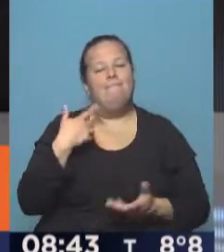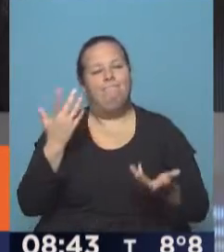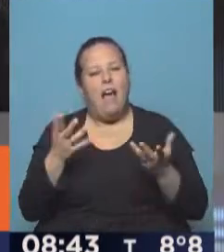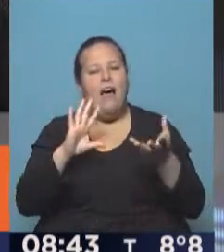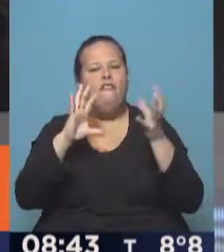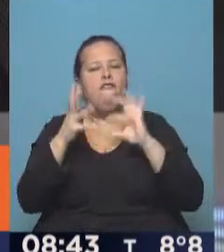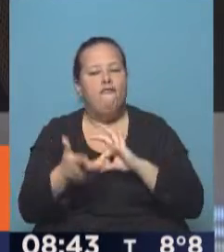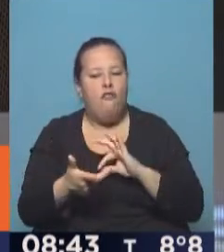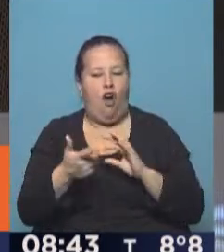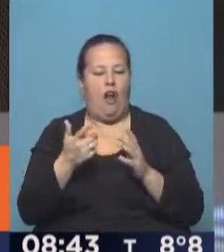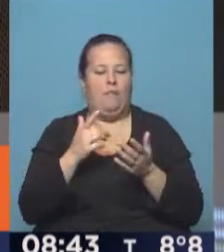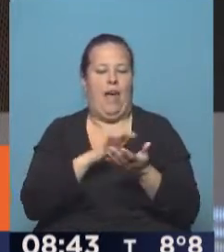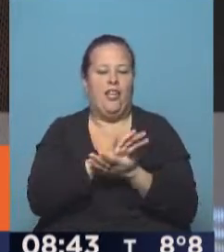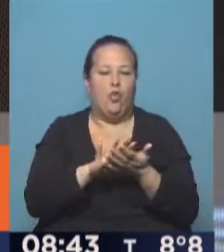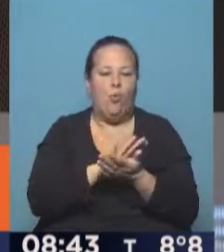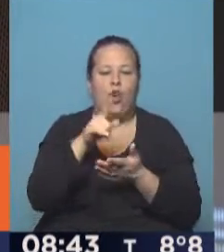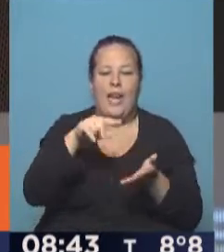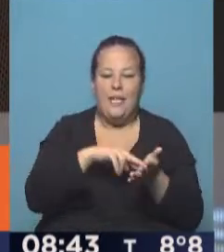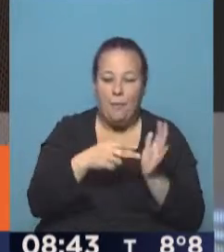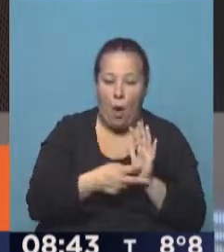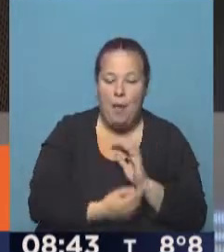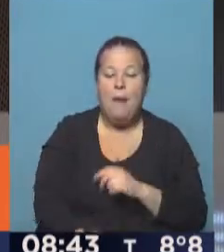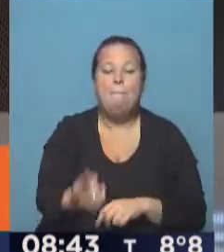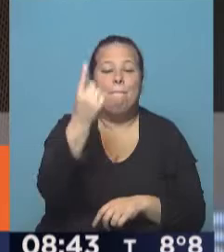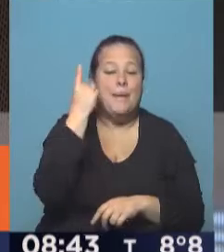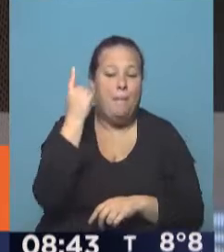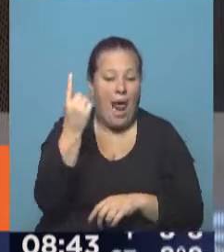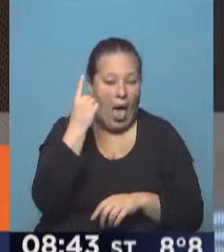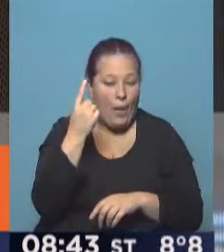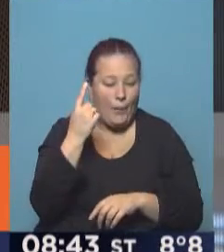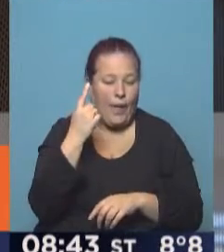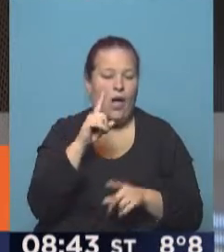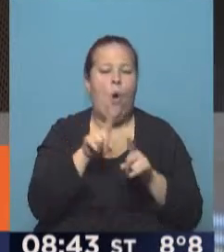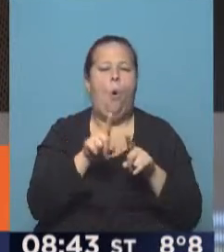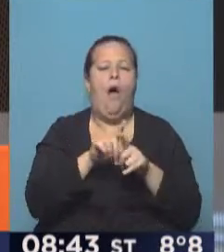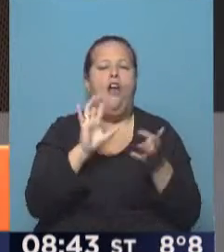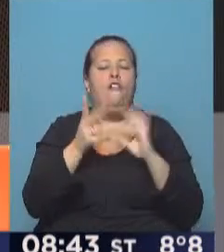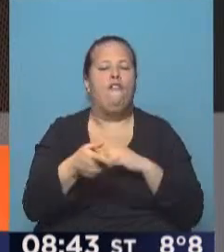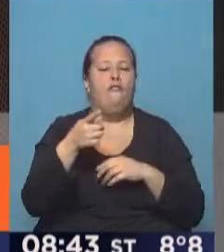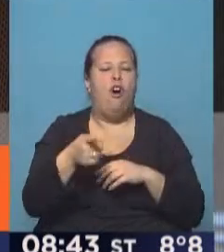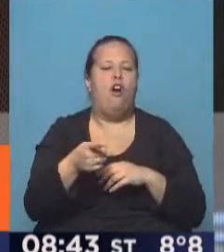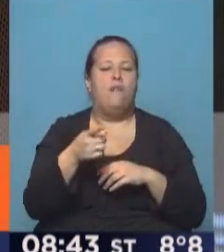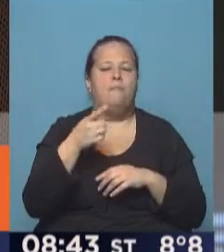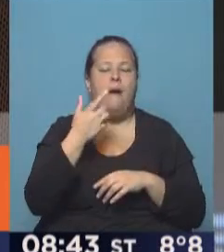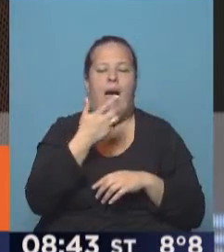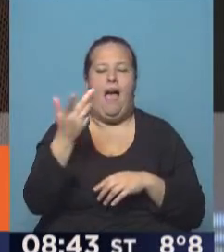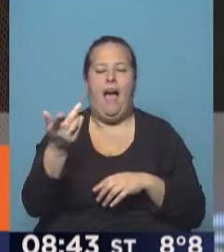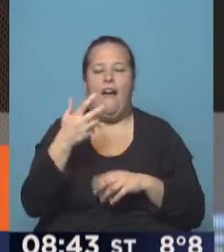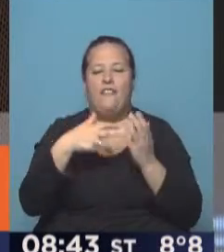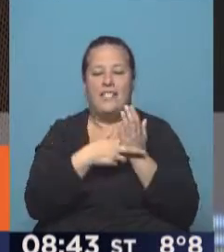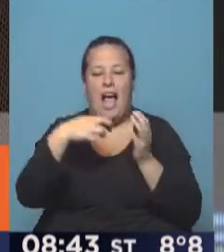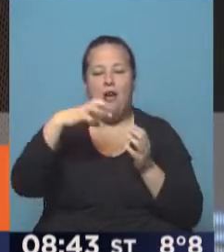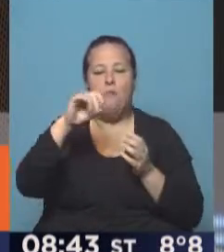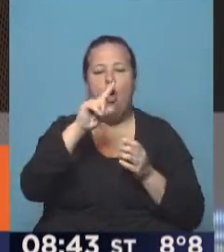la forma de encarar este asunto por primera vez como un sistema que está llevando adelante el fiscal